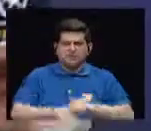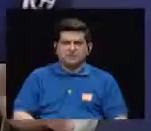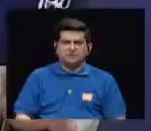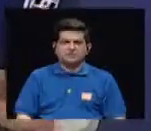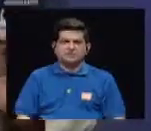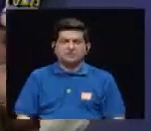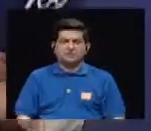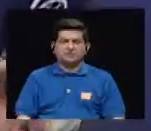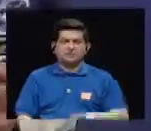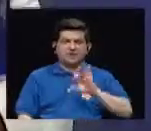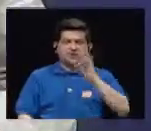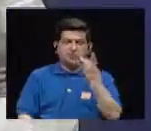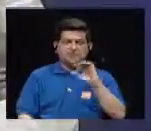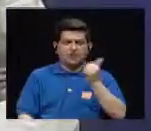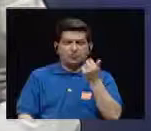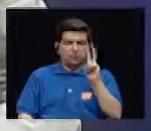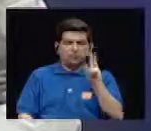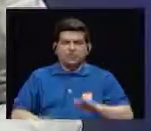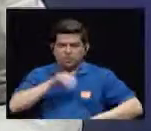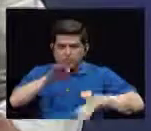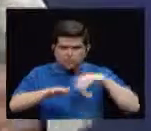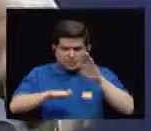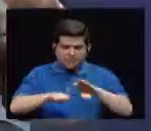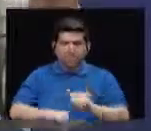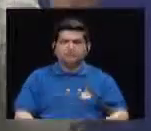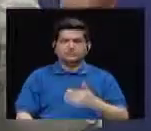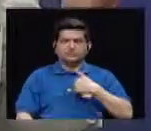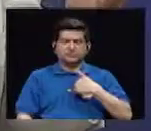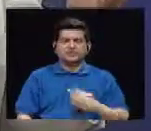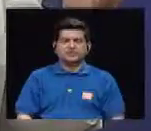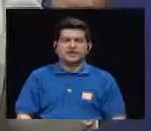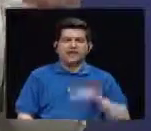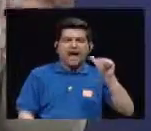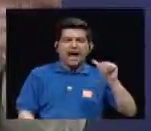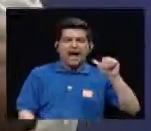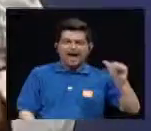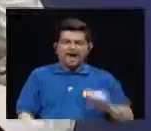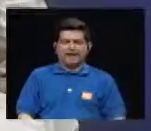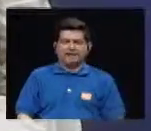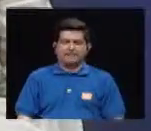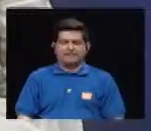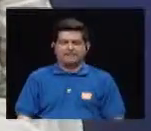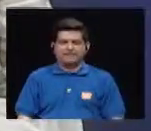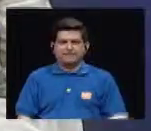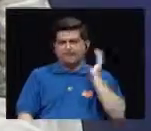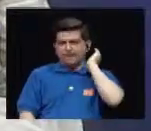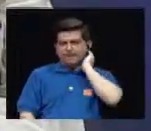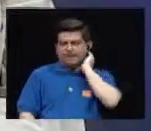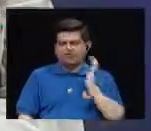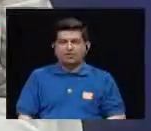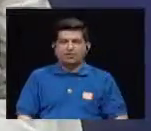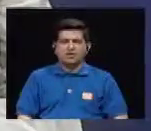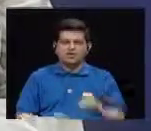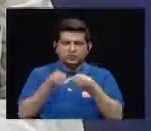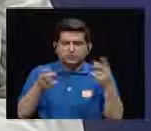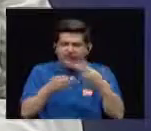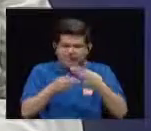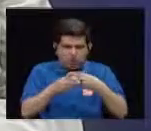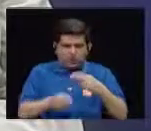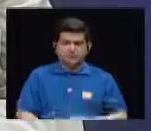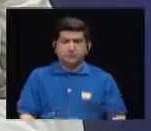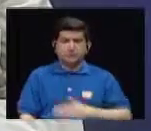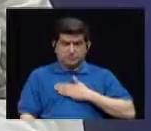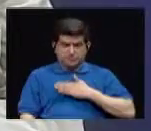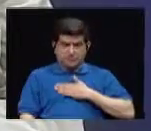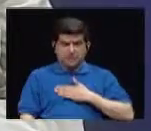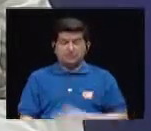el octavo de 12 pasos de Alcohólicos Anónimos. Y a mí...